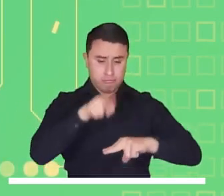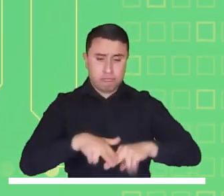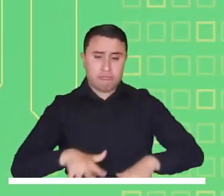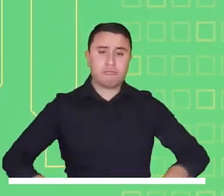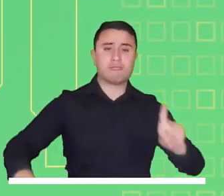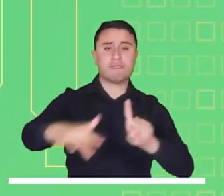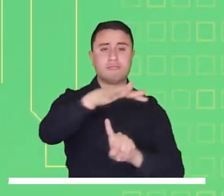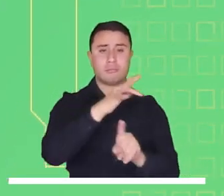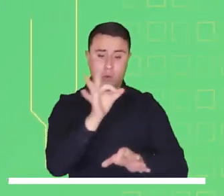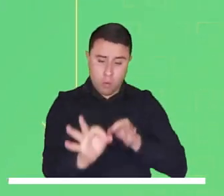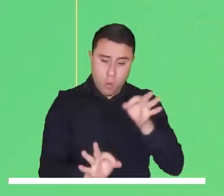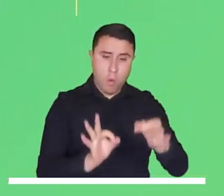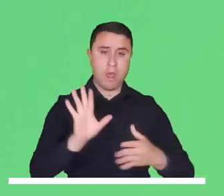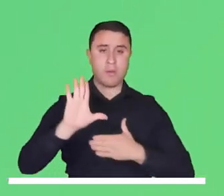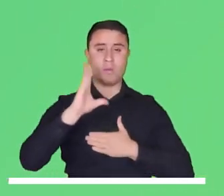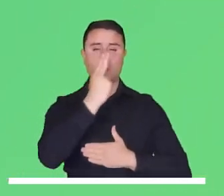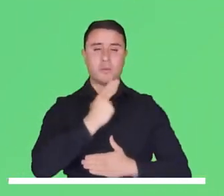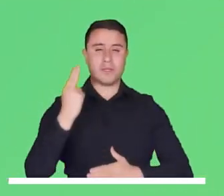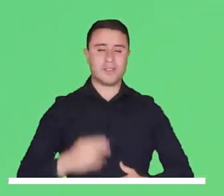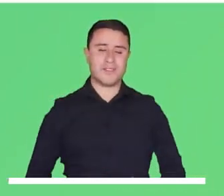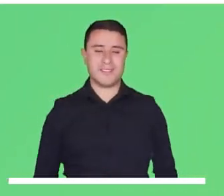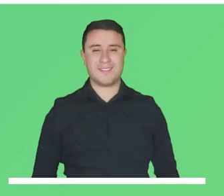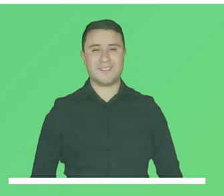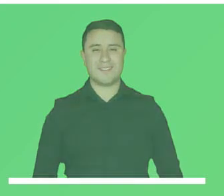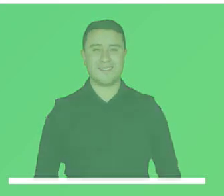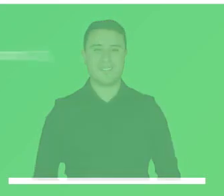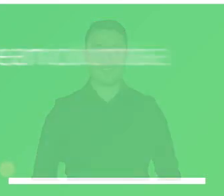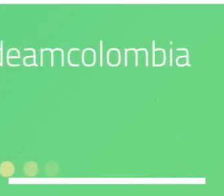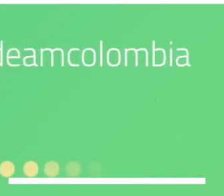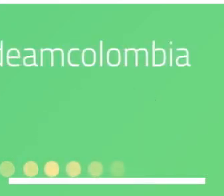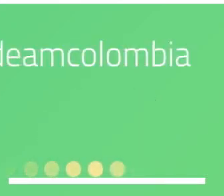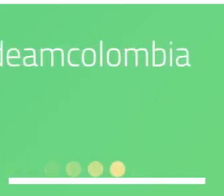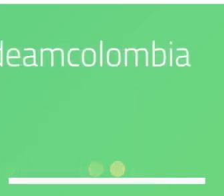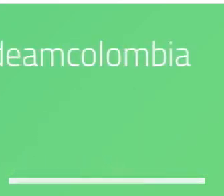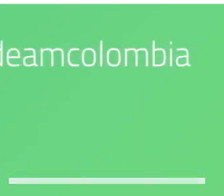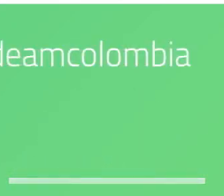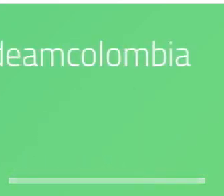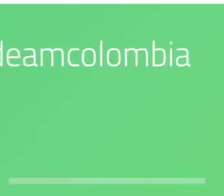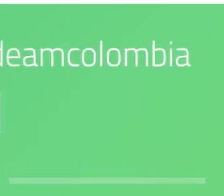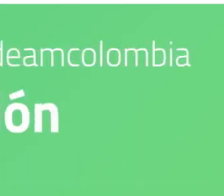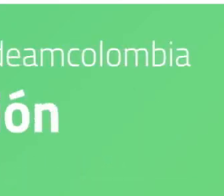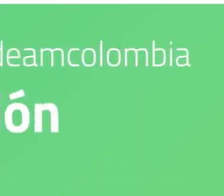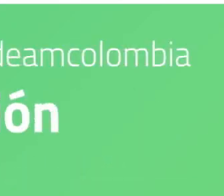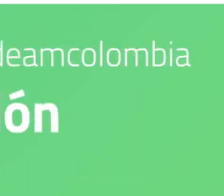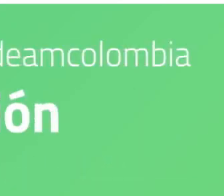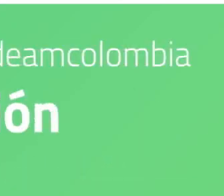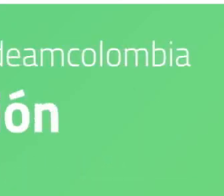Los esperamos en nuestras redes sociales. Nuestro compromiso es con el medio ambiente.